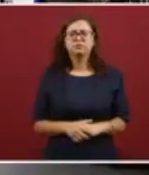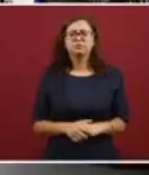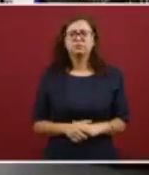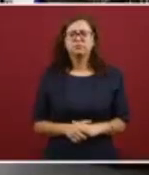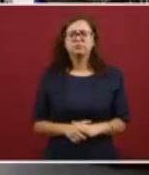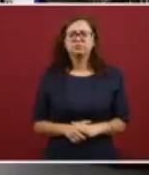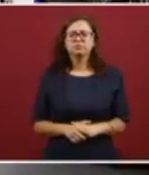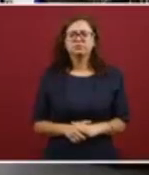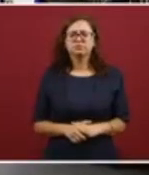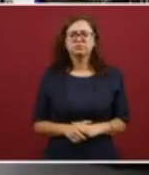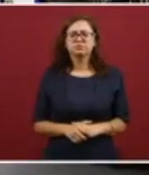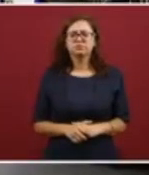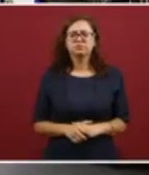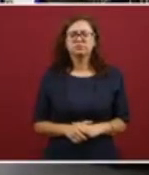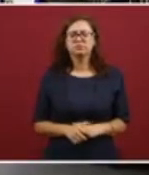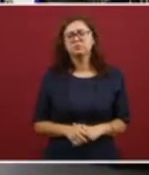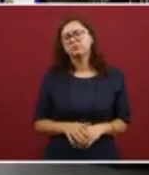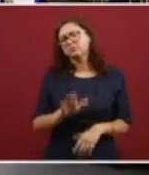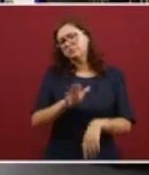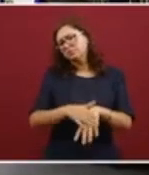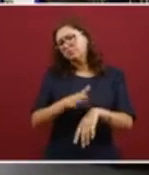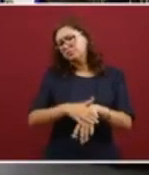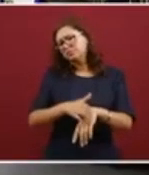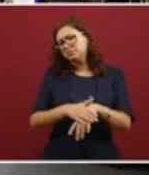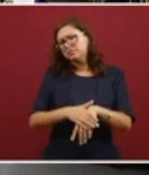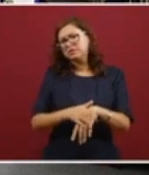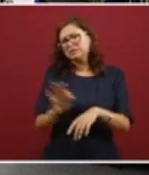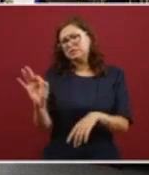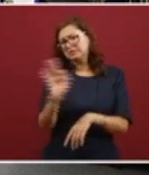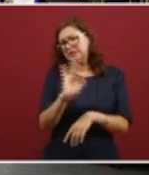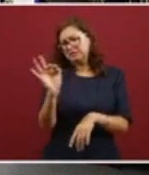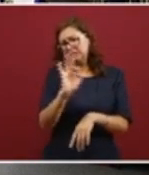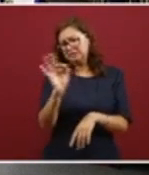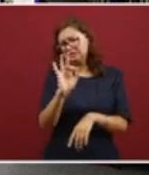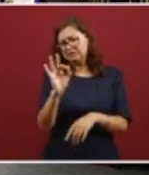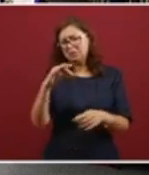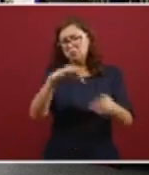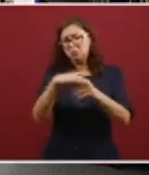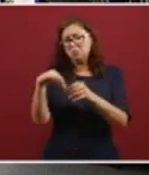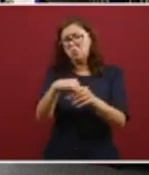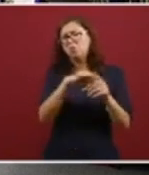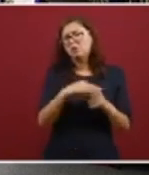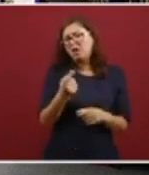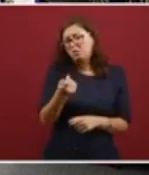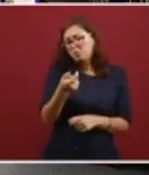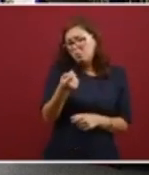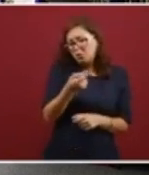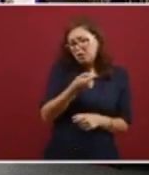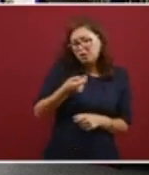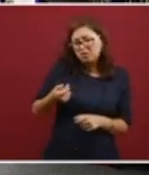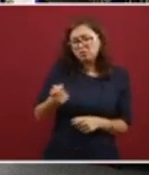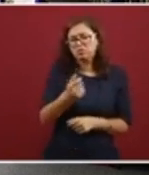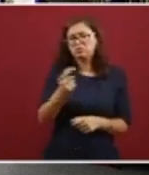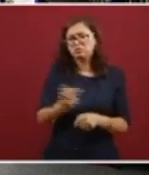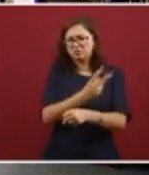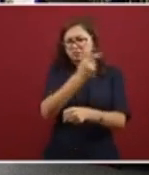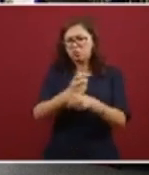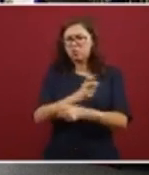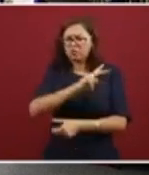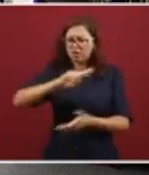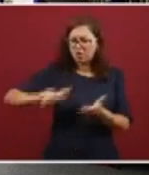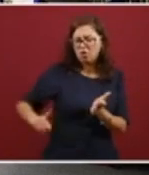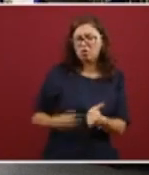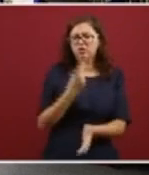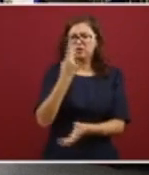Muy bien. ¿Plantearía una segunda vuelta por los bajos porcentajes para que al final queden los candidatos con más fuerza?